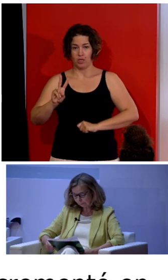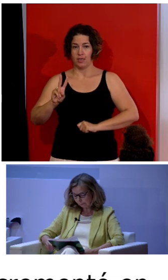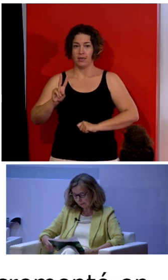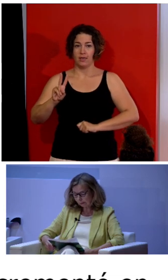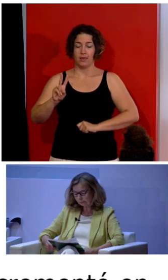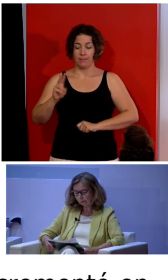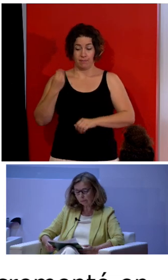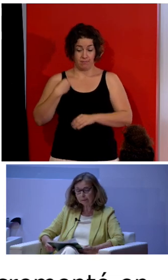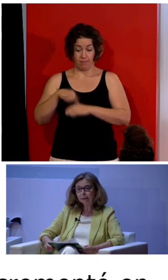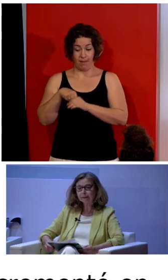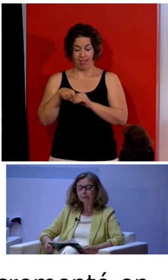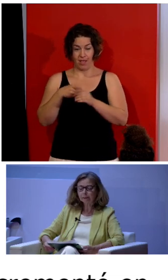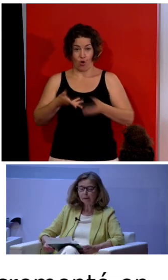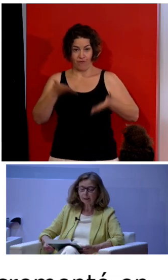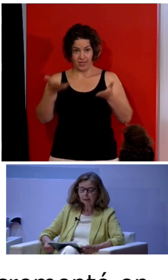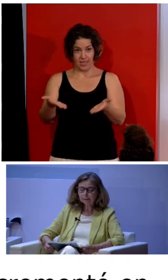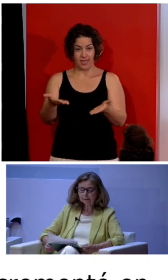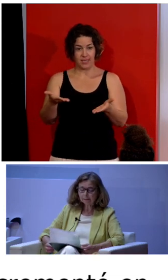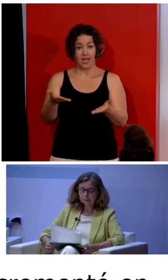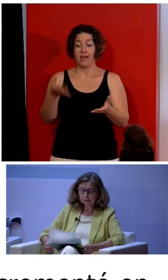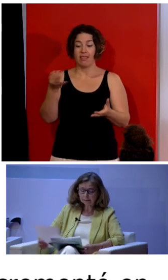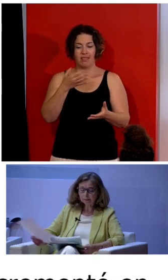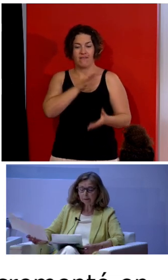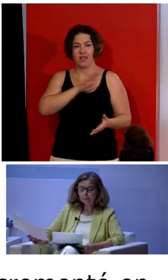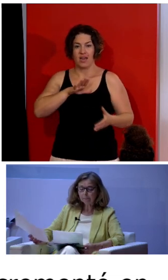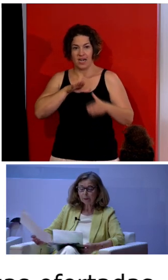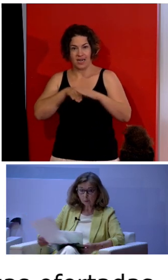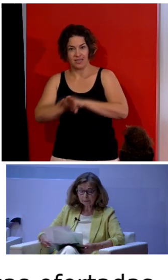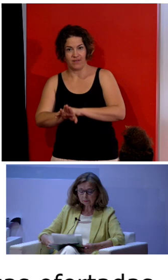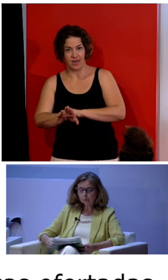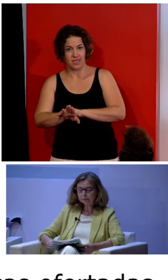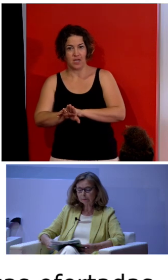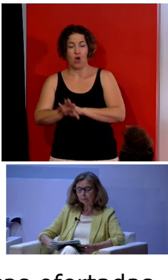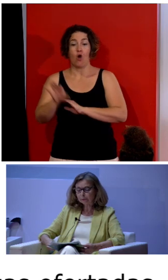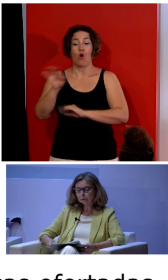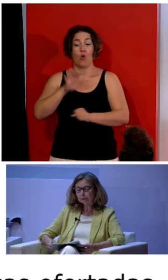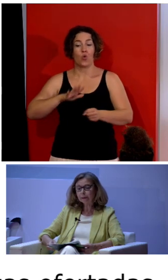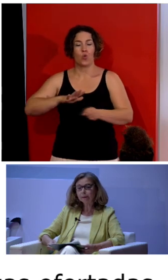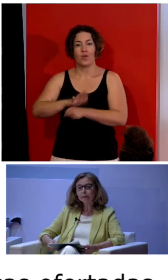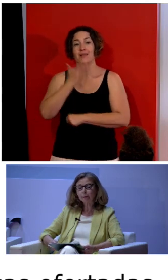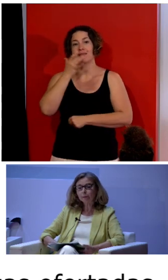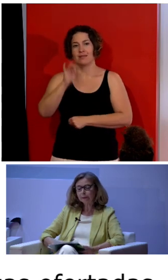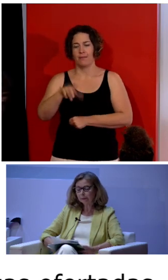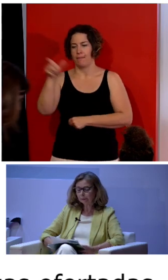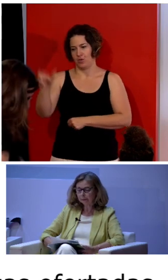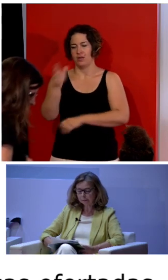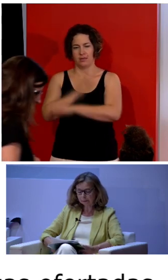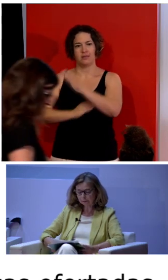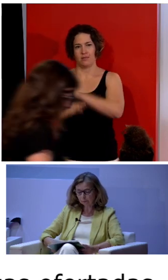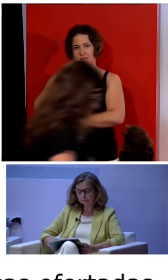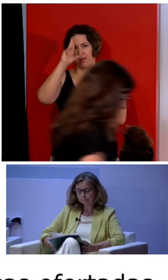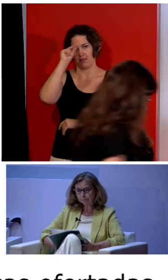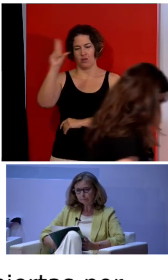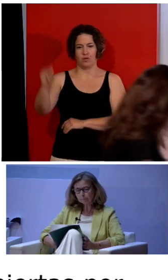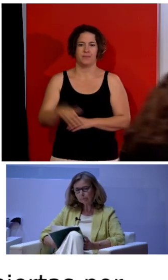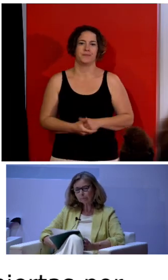esas plazas ofertadas hay que reservarlas o han de ser cubiertas por personas que acrediten una discapacidad